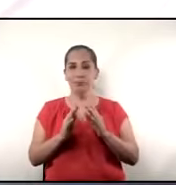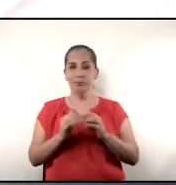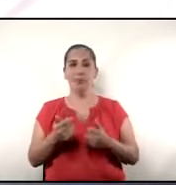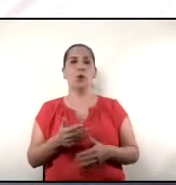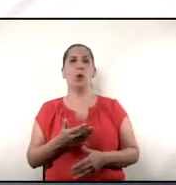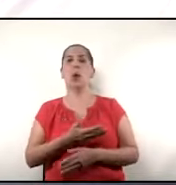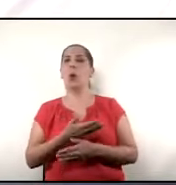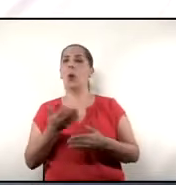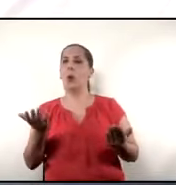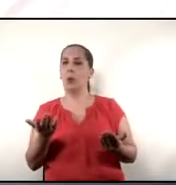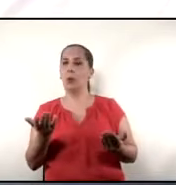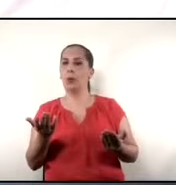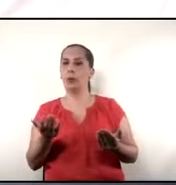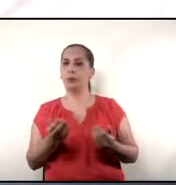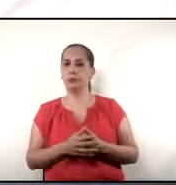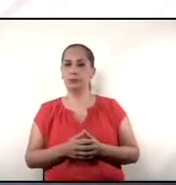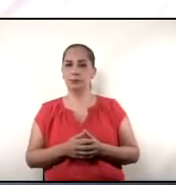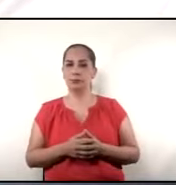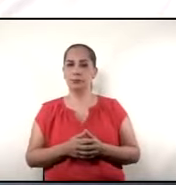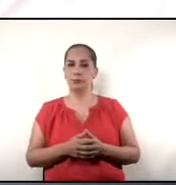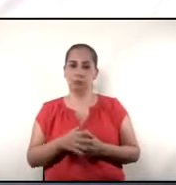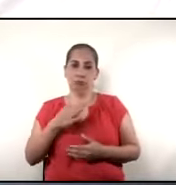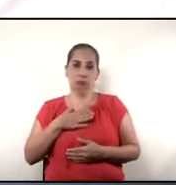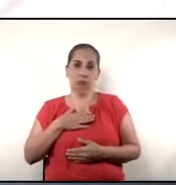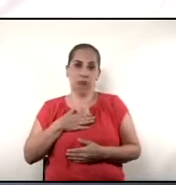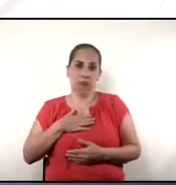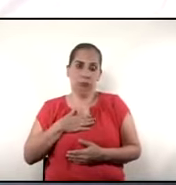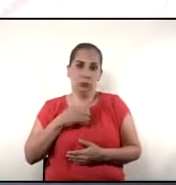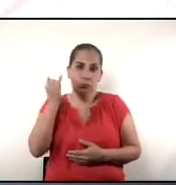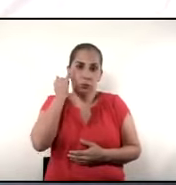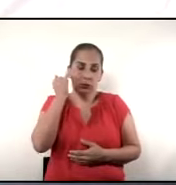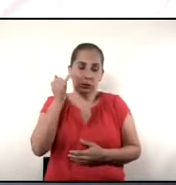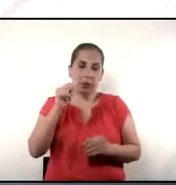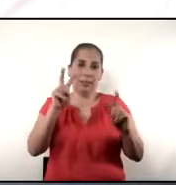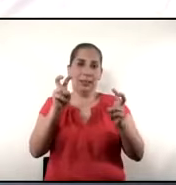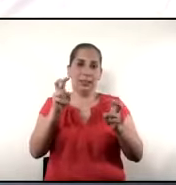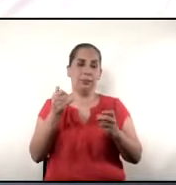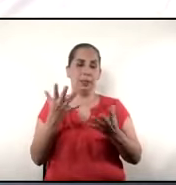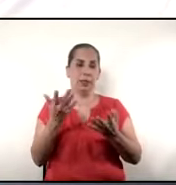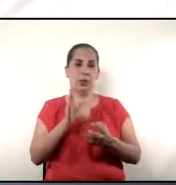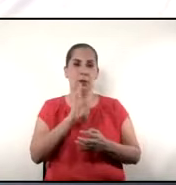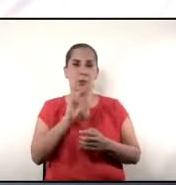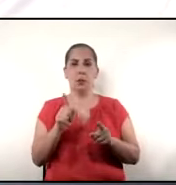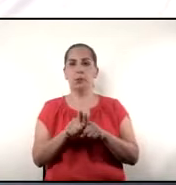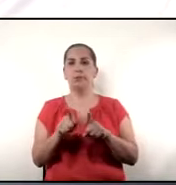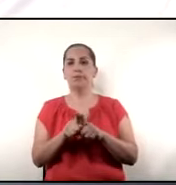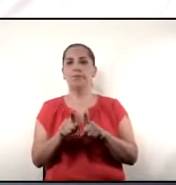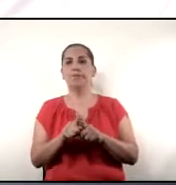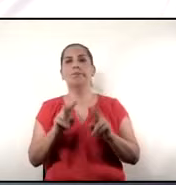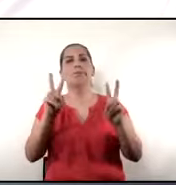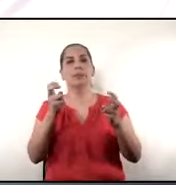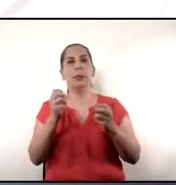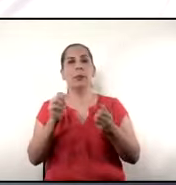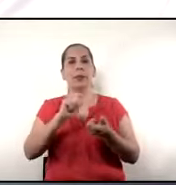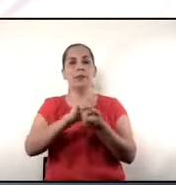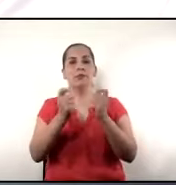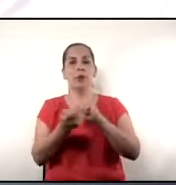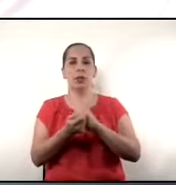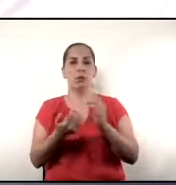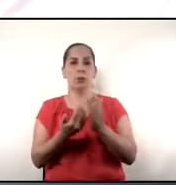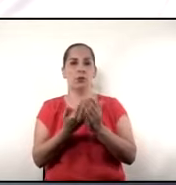cómo. ¿Qué uno se imagina, incluso en el tema que quiero que abordemos también, en el tema de reactivación